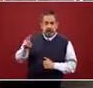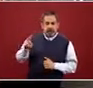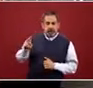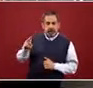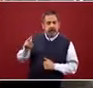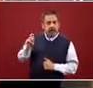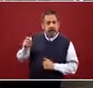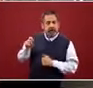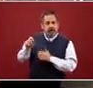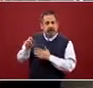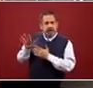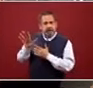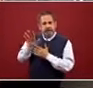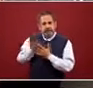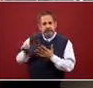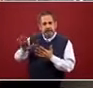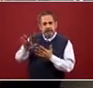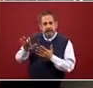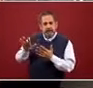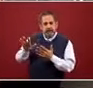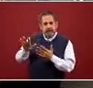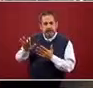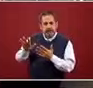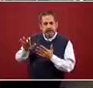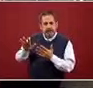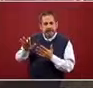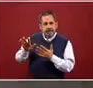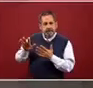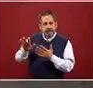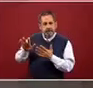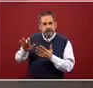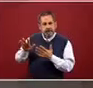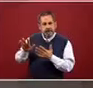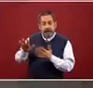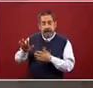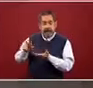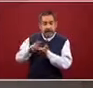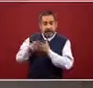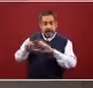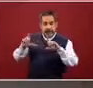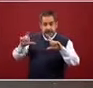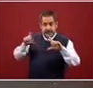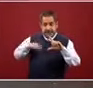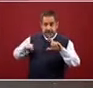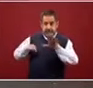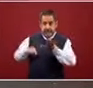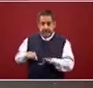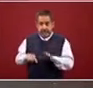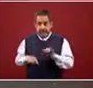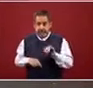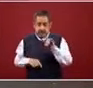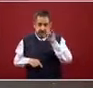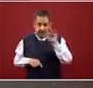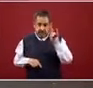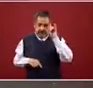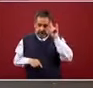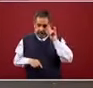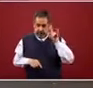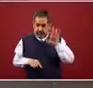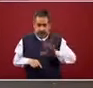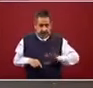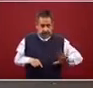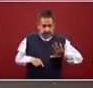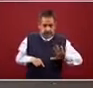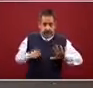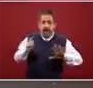círculo que está en la esquina inferior izquierda de la gráfica, ahí está la distribución de acuerdo al estado de